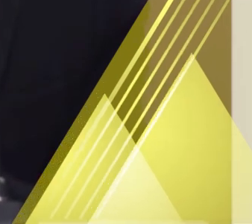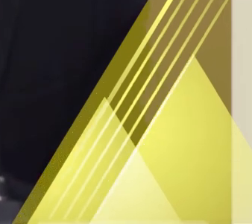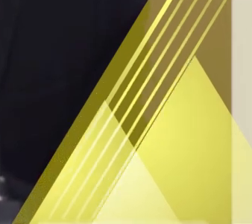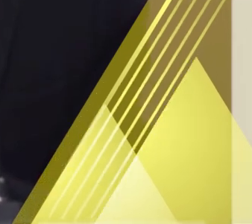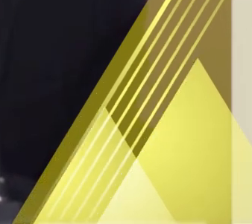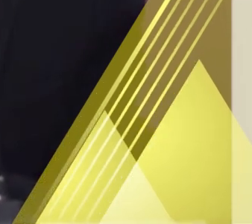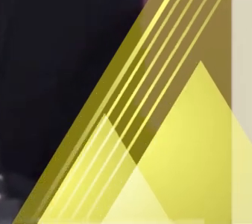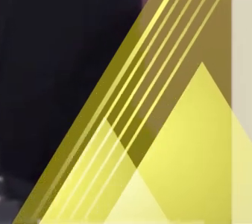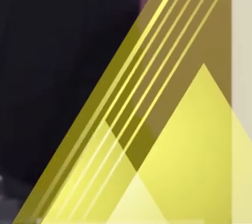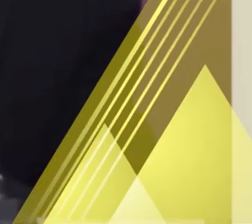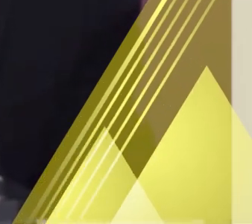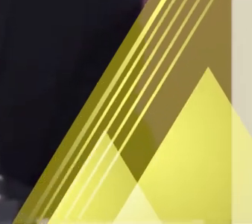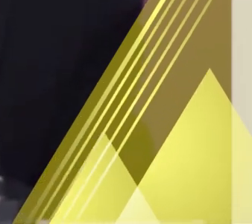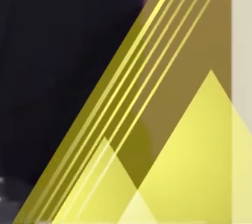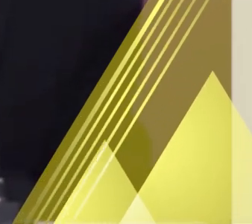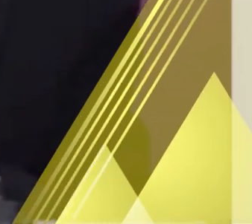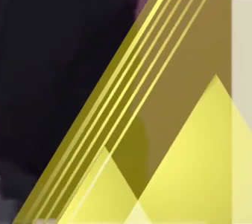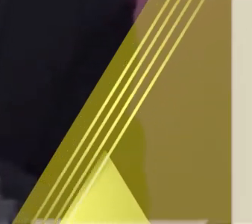Esta zona en la que estamos